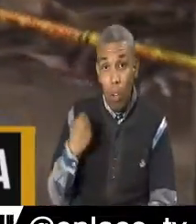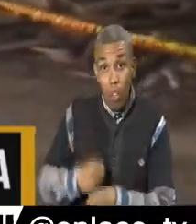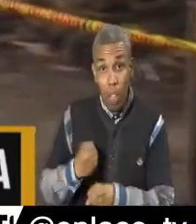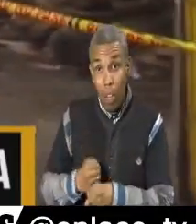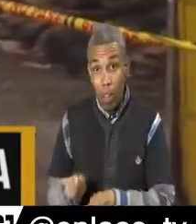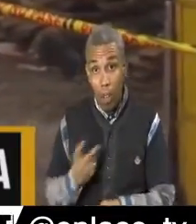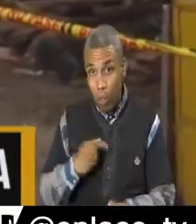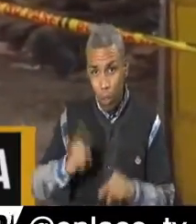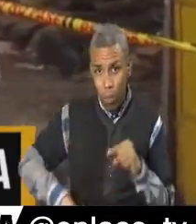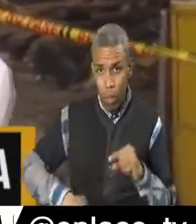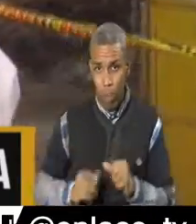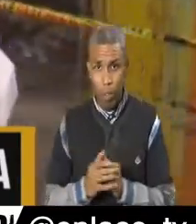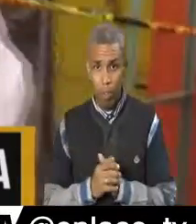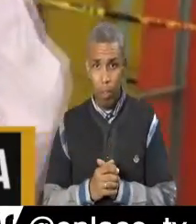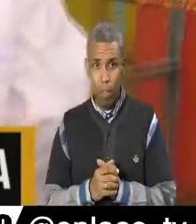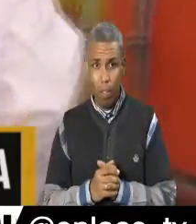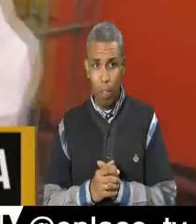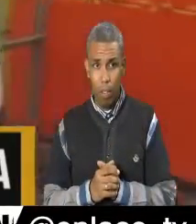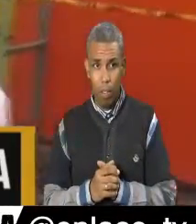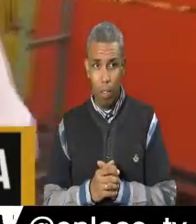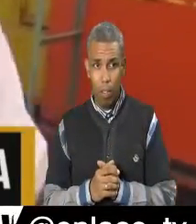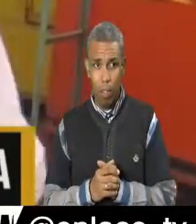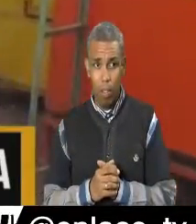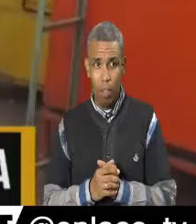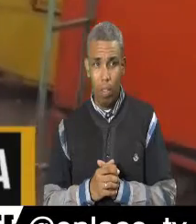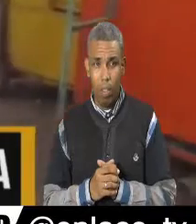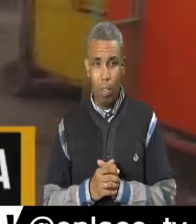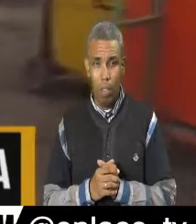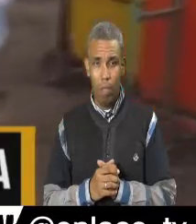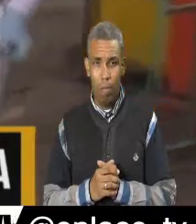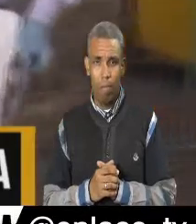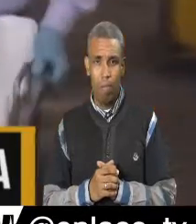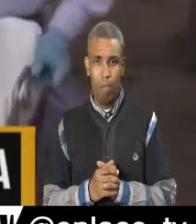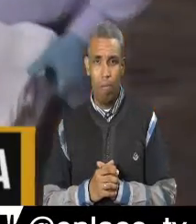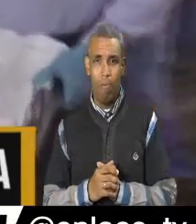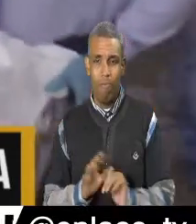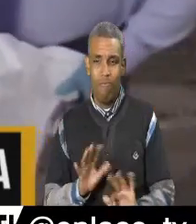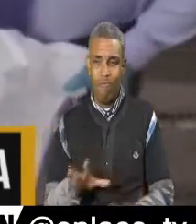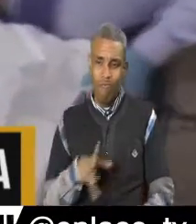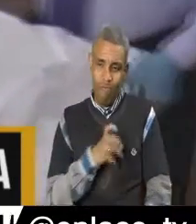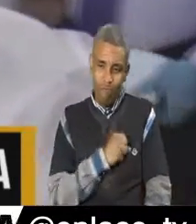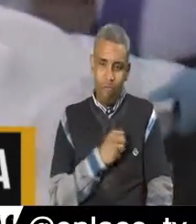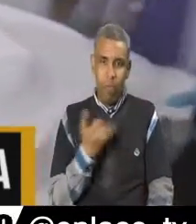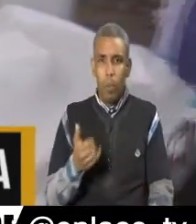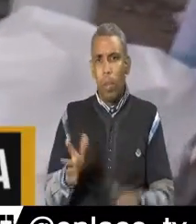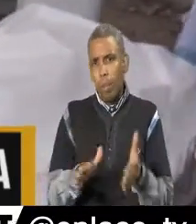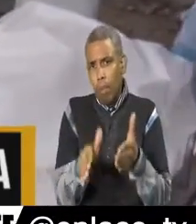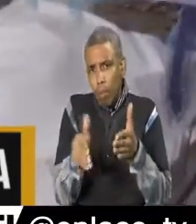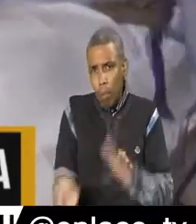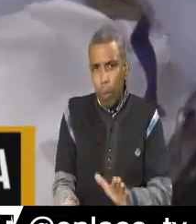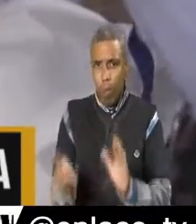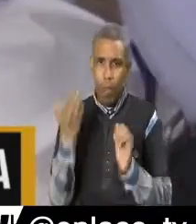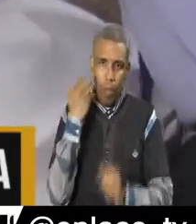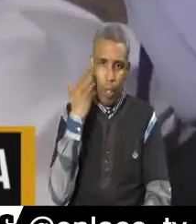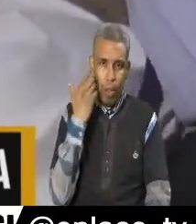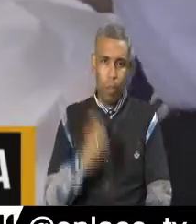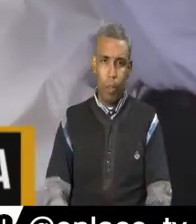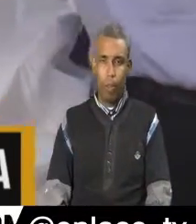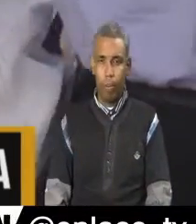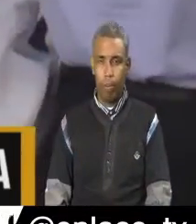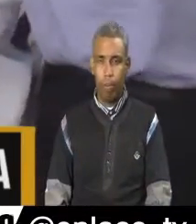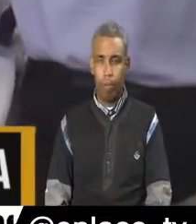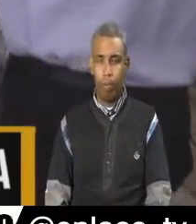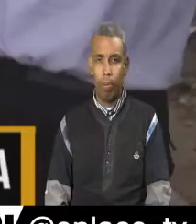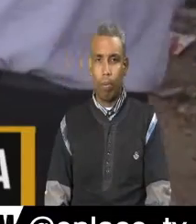En las últimas horas, la comunidad que habita en cercanías a la locomotora vio el levantamiento del hombre que no resistió más su enfermedad, la misma que no pudo